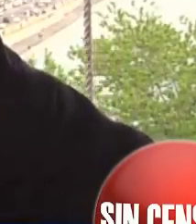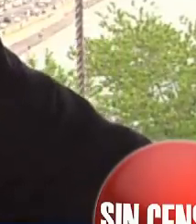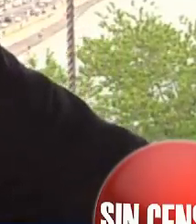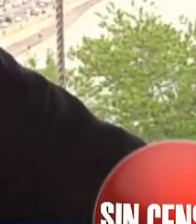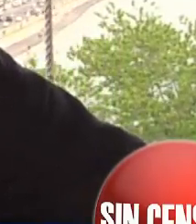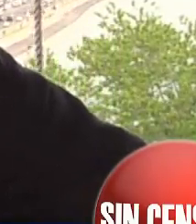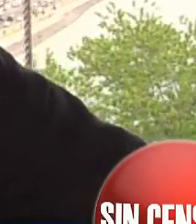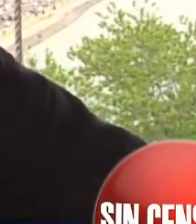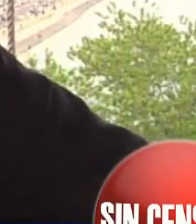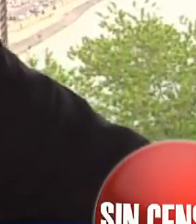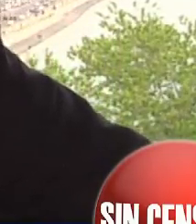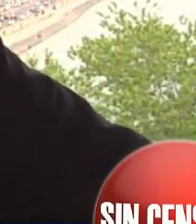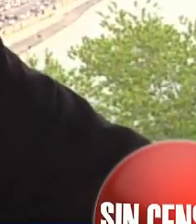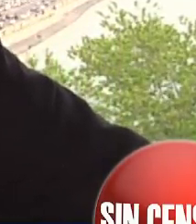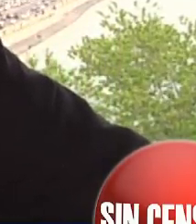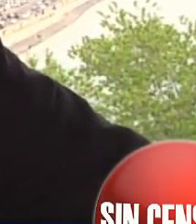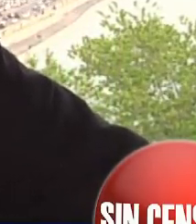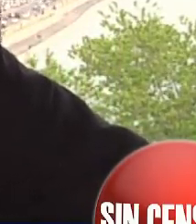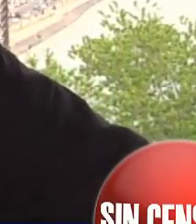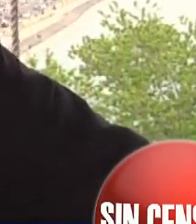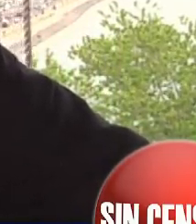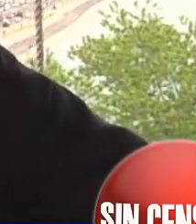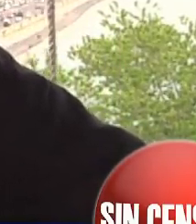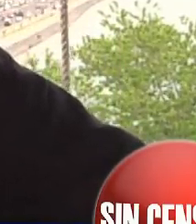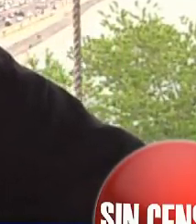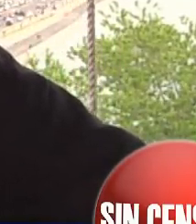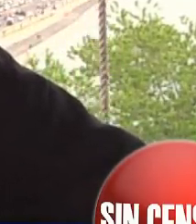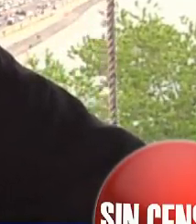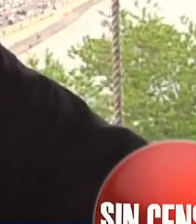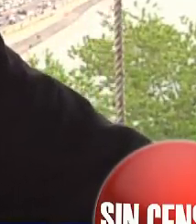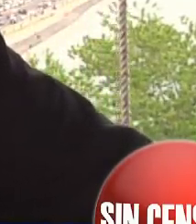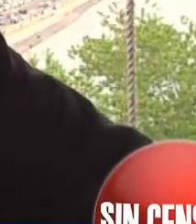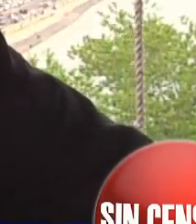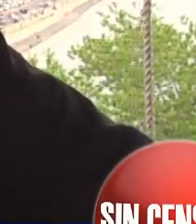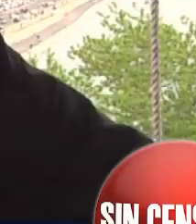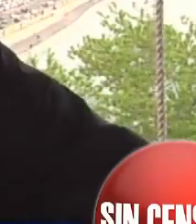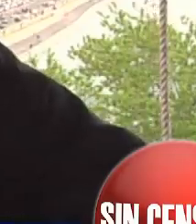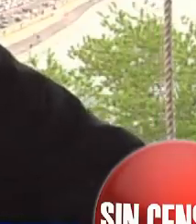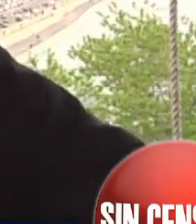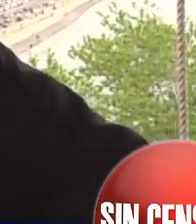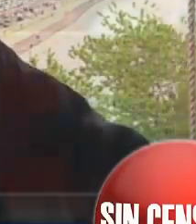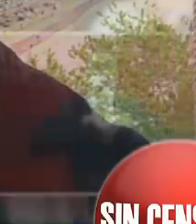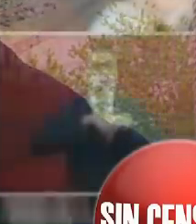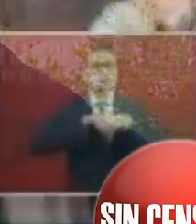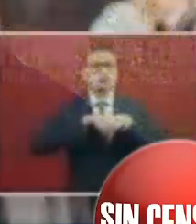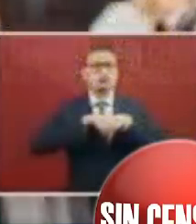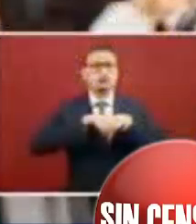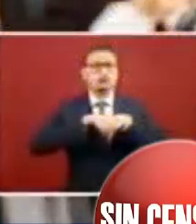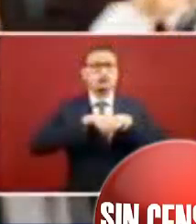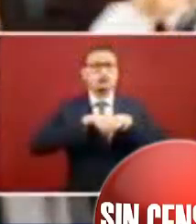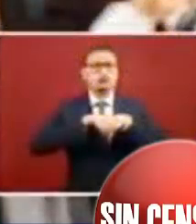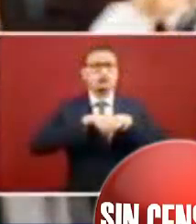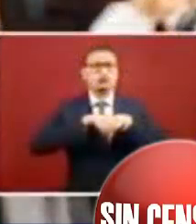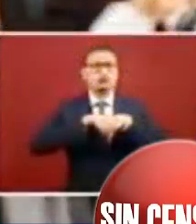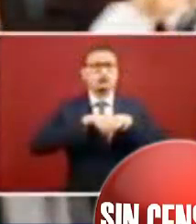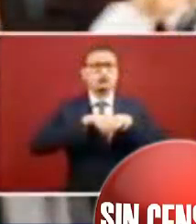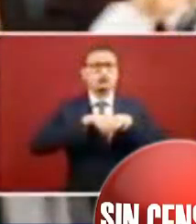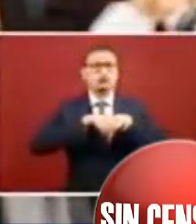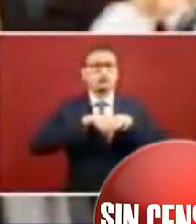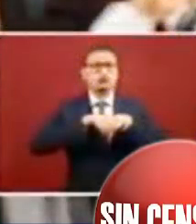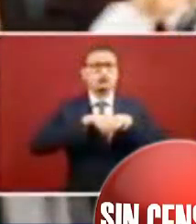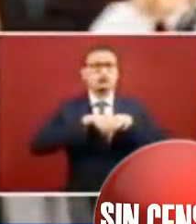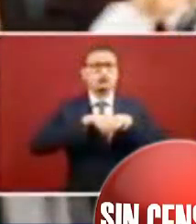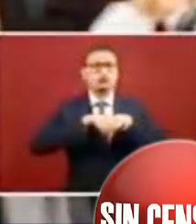extensa que le da el presidente Andrés Manuel López Obrador a Toño Ruiz, a nuestro compañero Antonio Toño Ruiz,